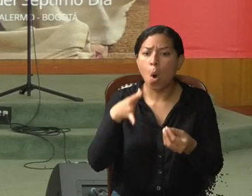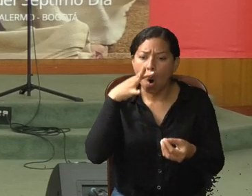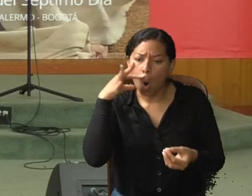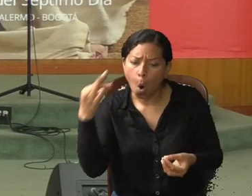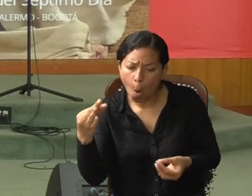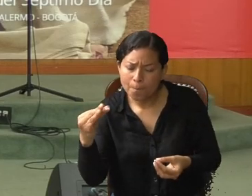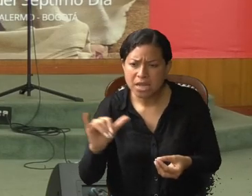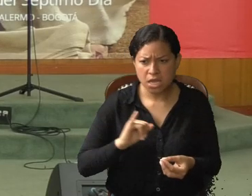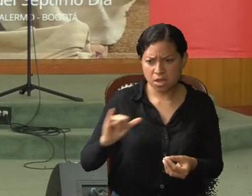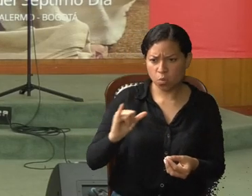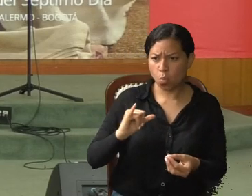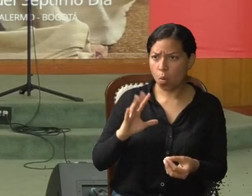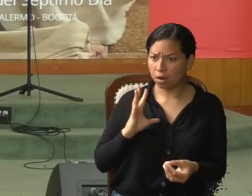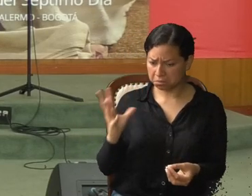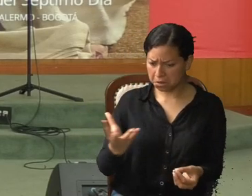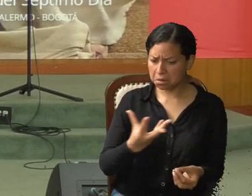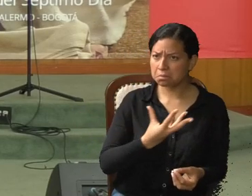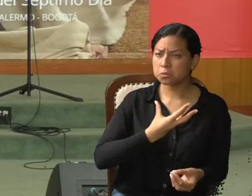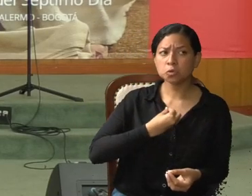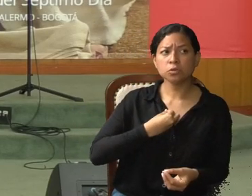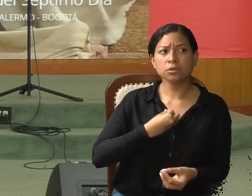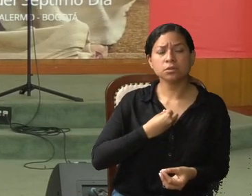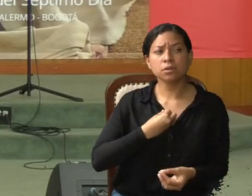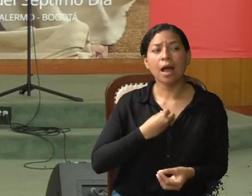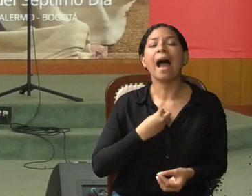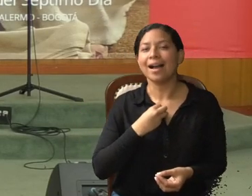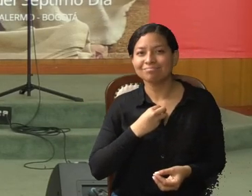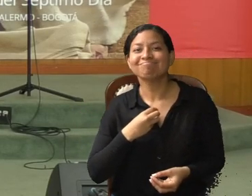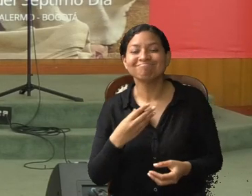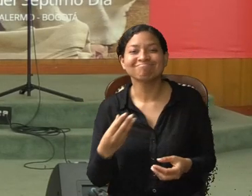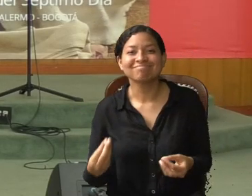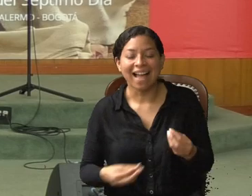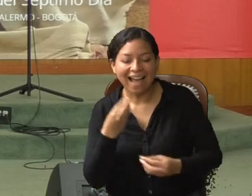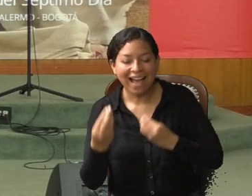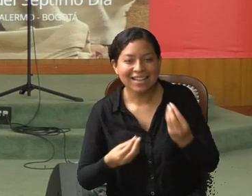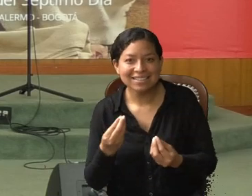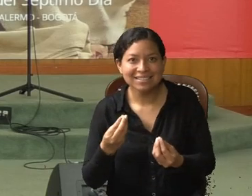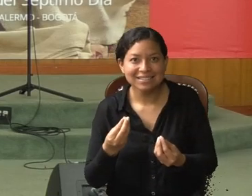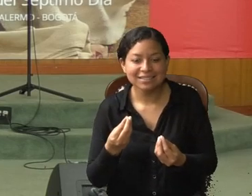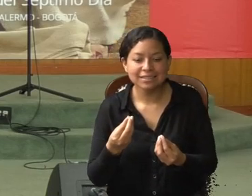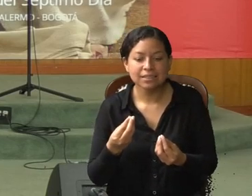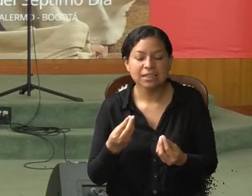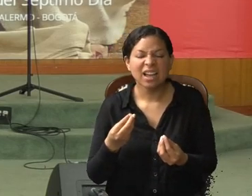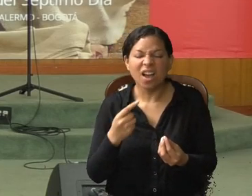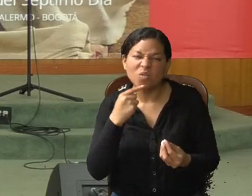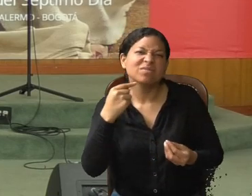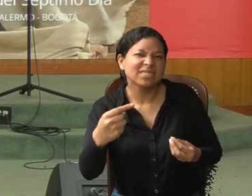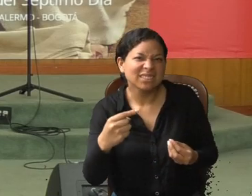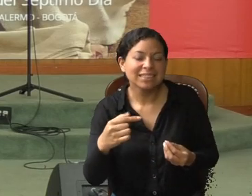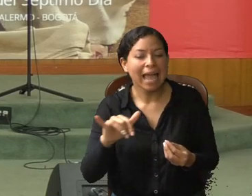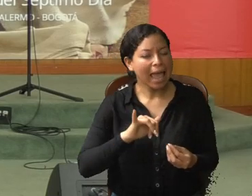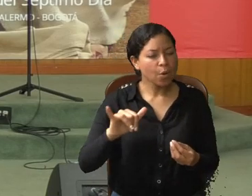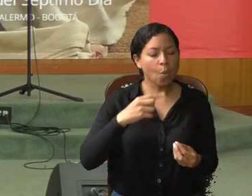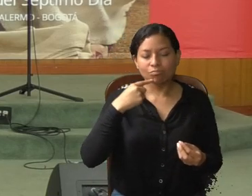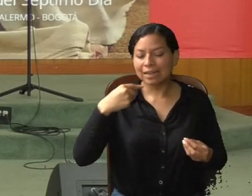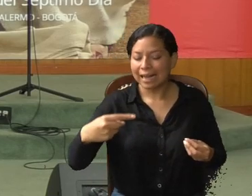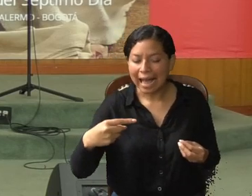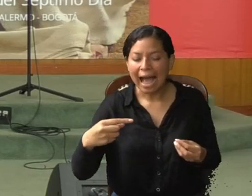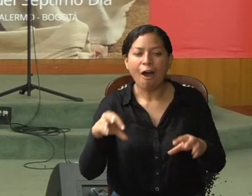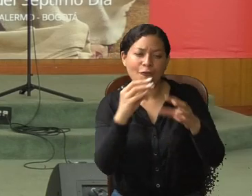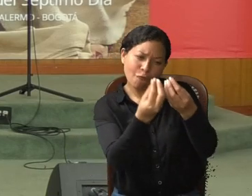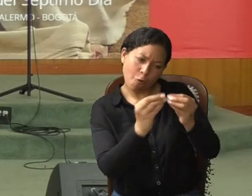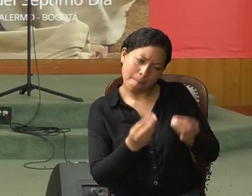imagen, conforme a nuestra semejanza. Estaba haciendo referencia a crear a un ser humano a la imagen y semejanza